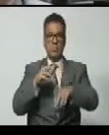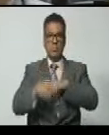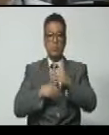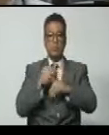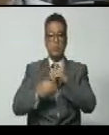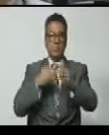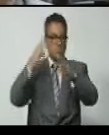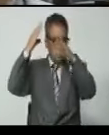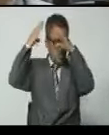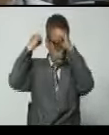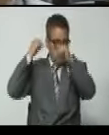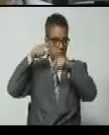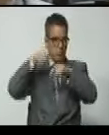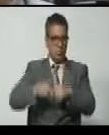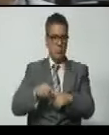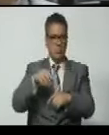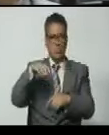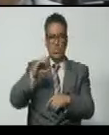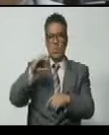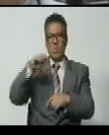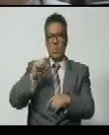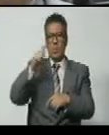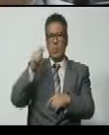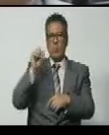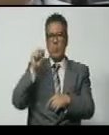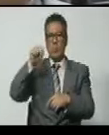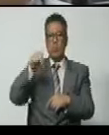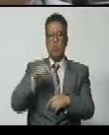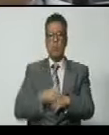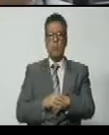el embajador Constant, dando